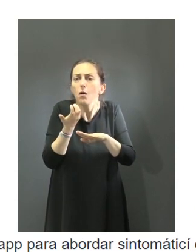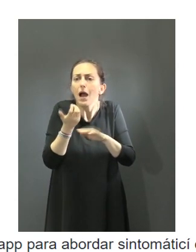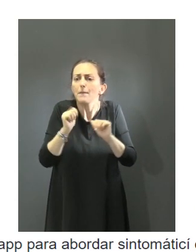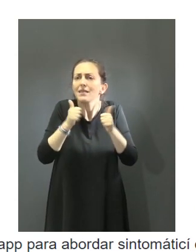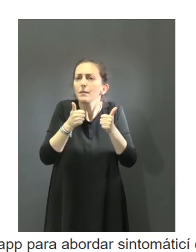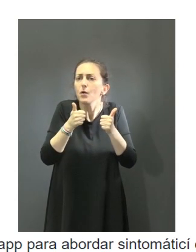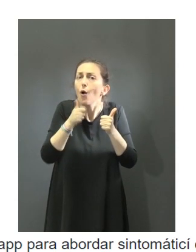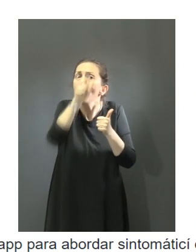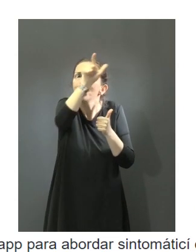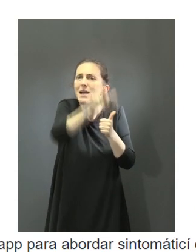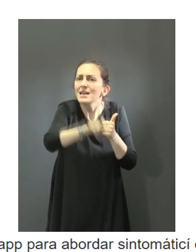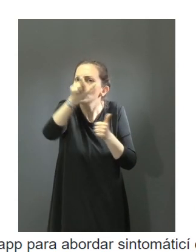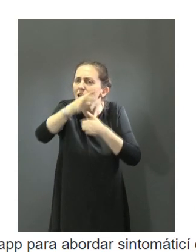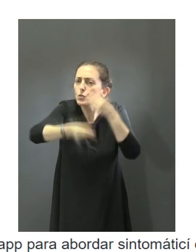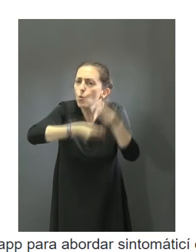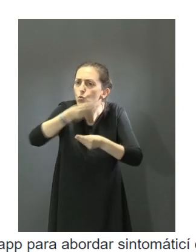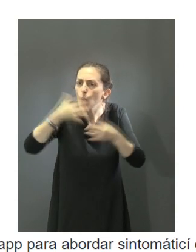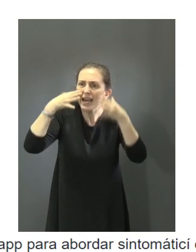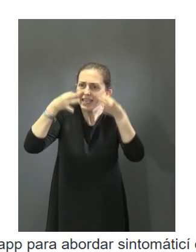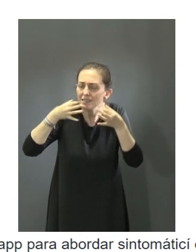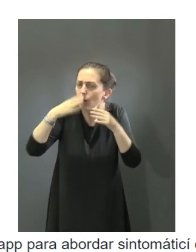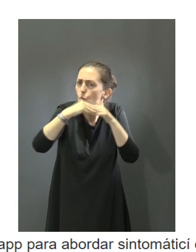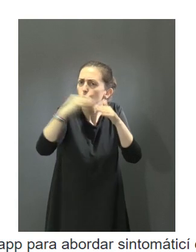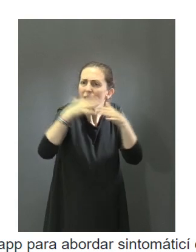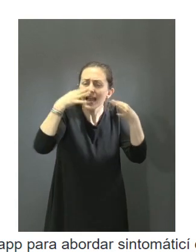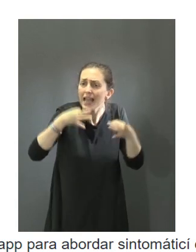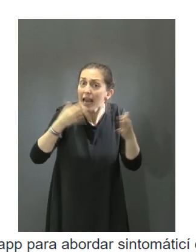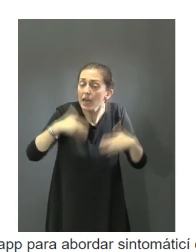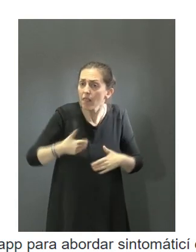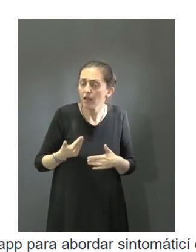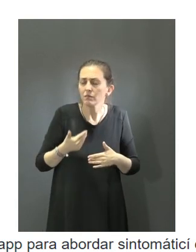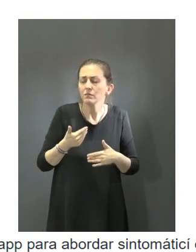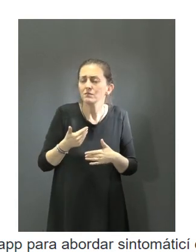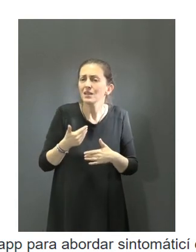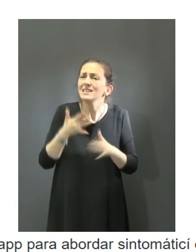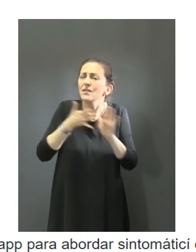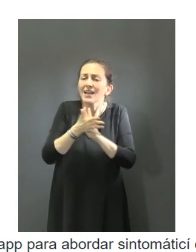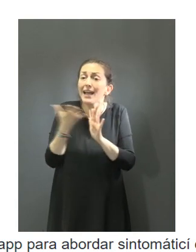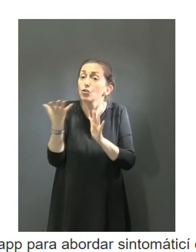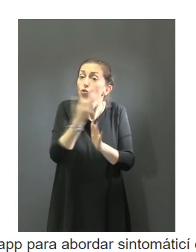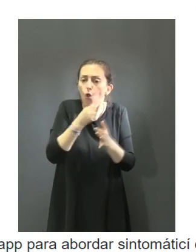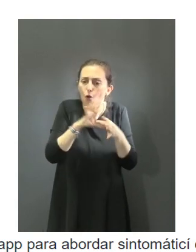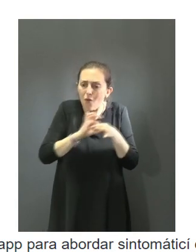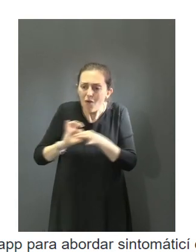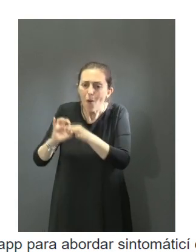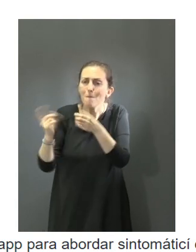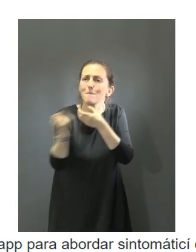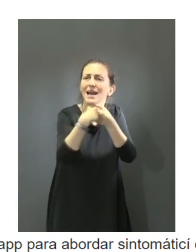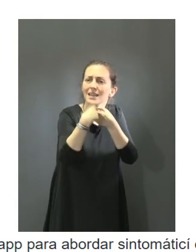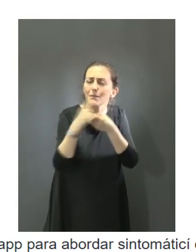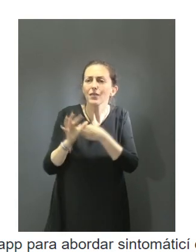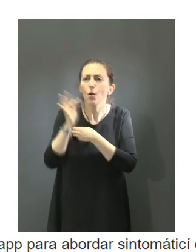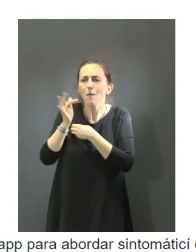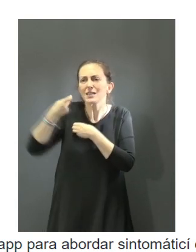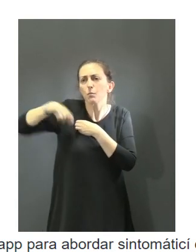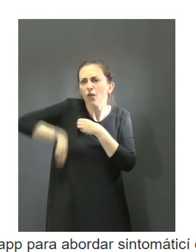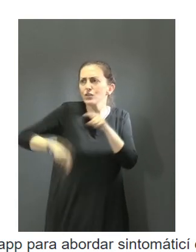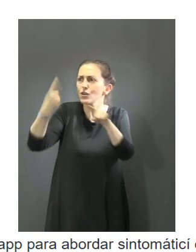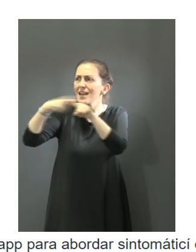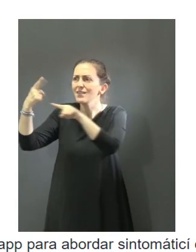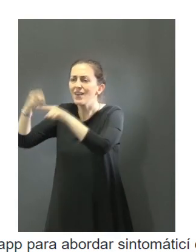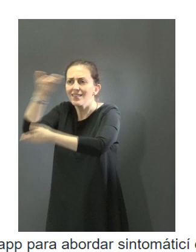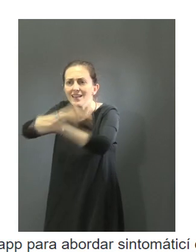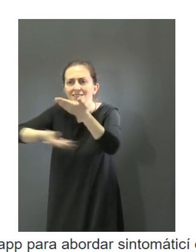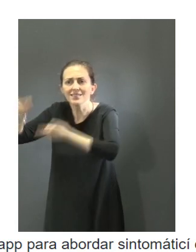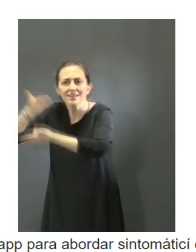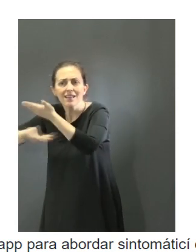principio a personas usuarias. Entonces, esas dos claves, interdisciplinariedad y participación de personas usuarias, no para